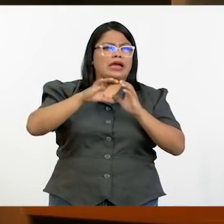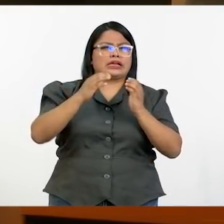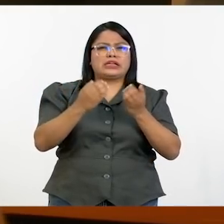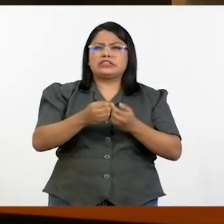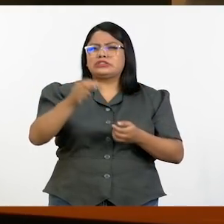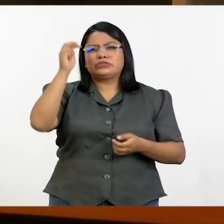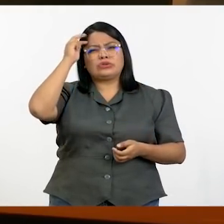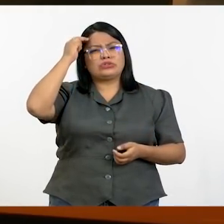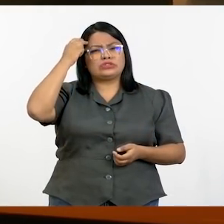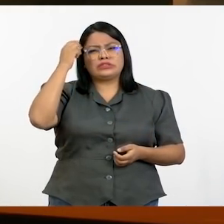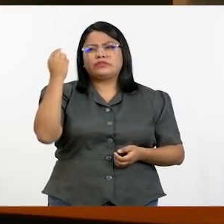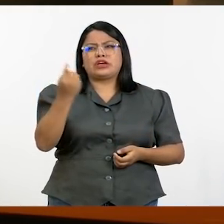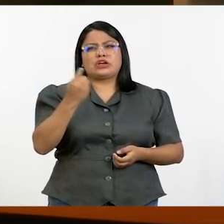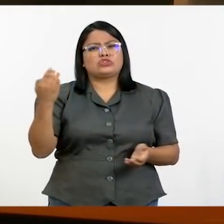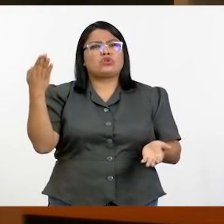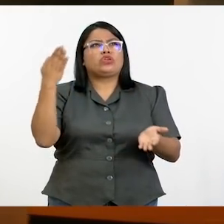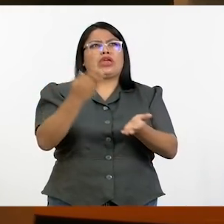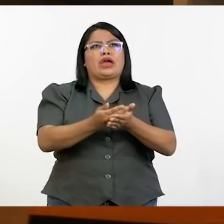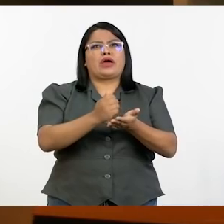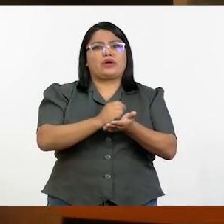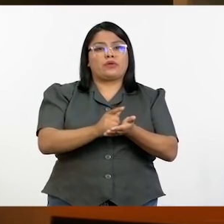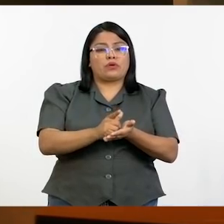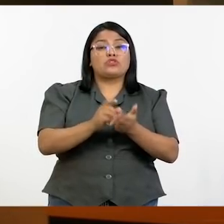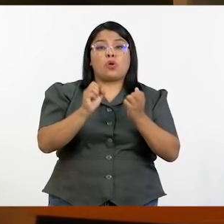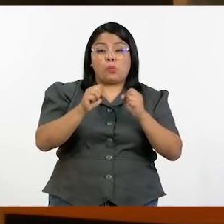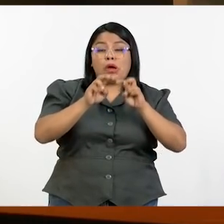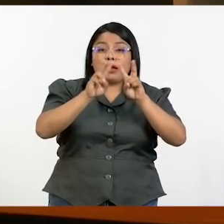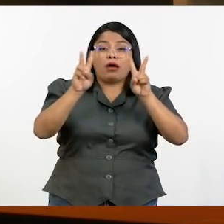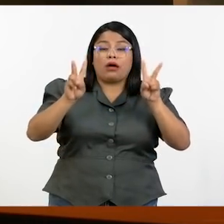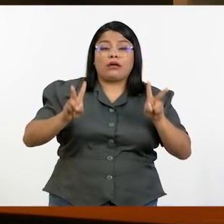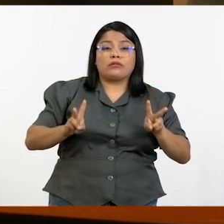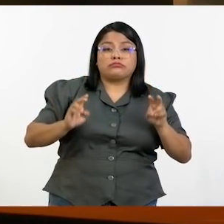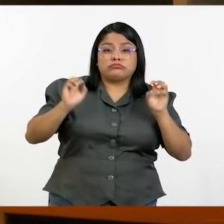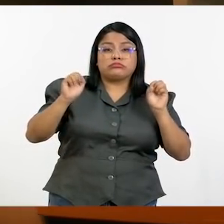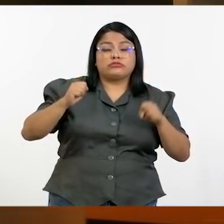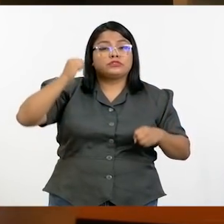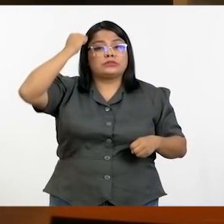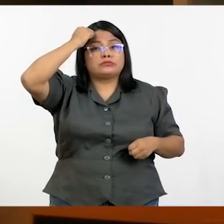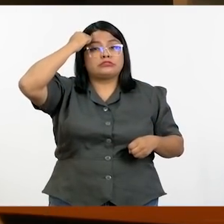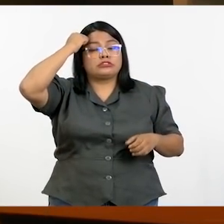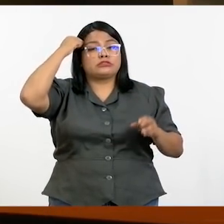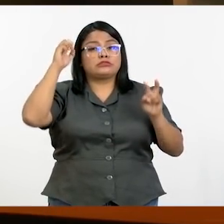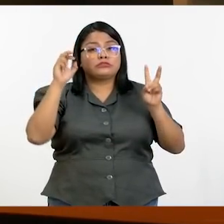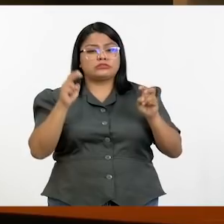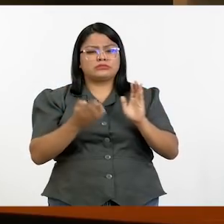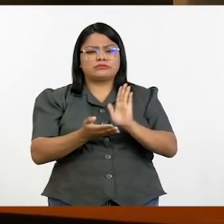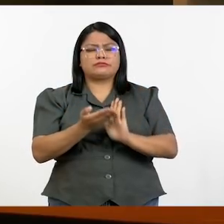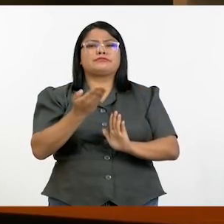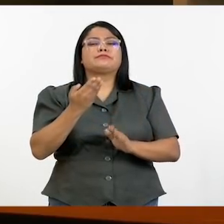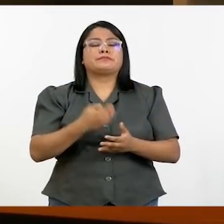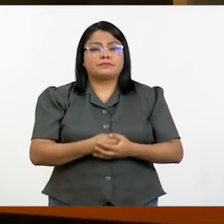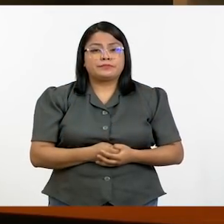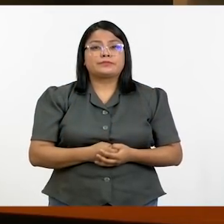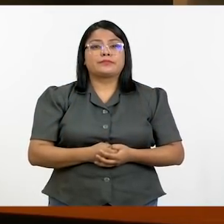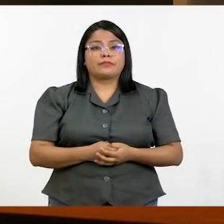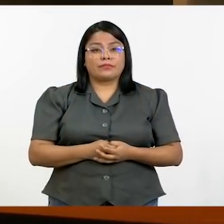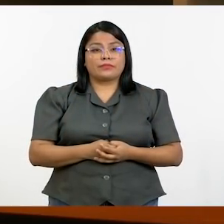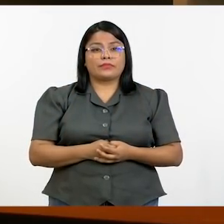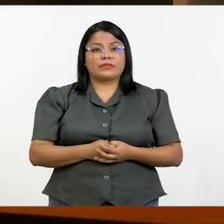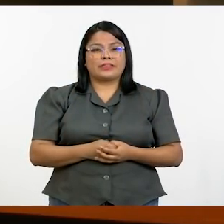no debe ser precisamente presencial, sino que por medio de una modalidad virtual podemos acoplar los contenidos para desarrollarlos de mejor